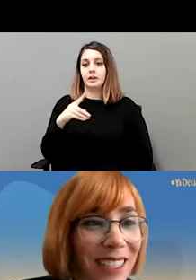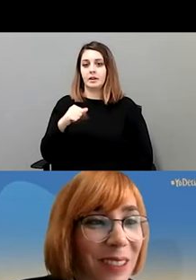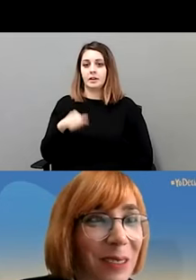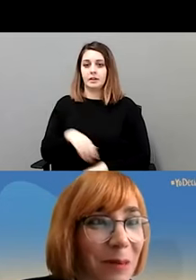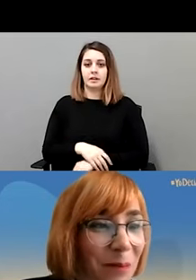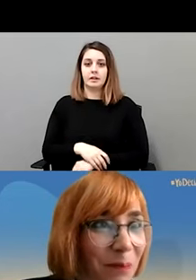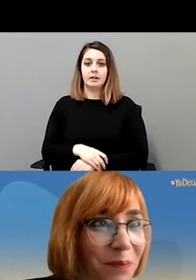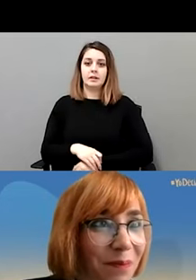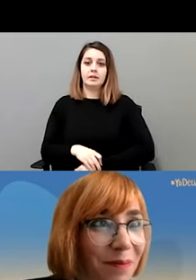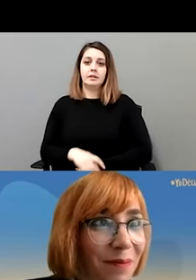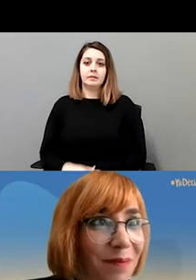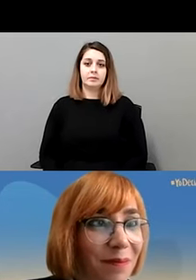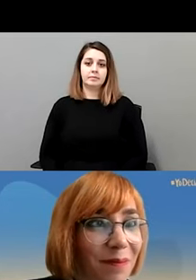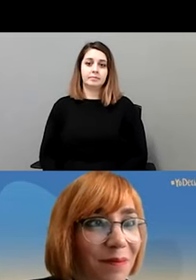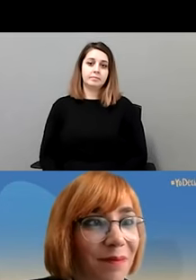continúa.